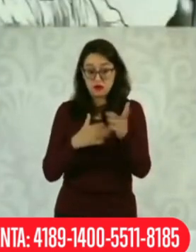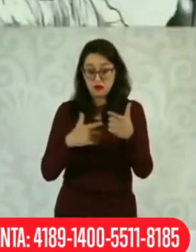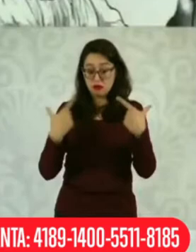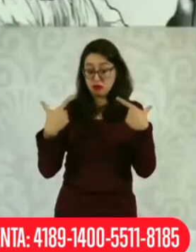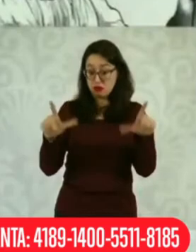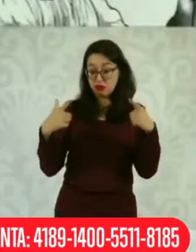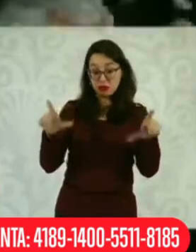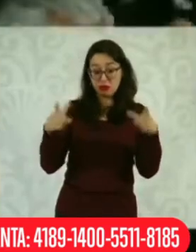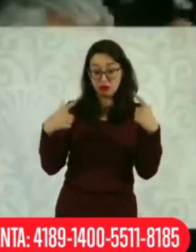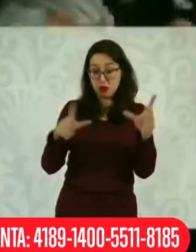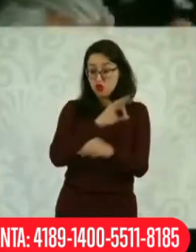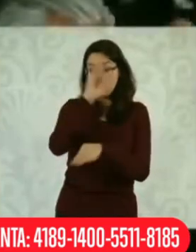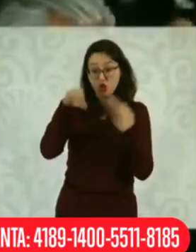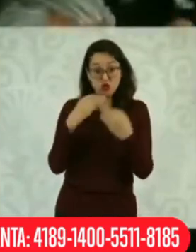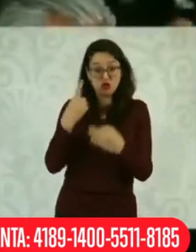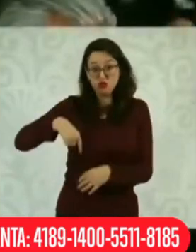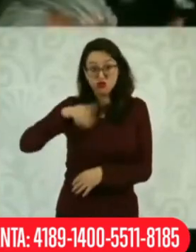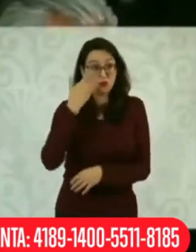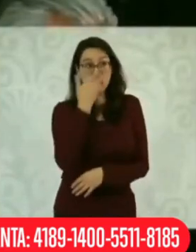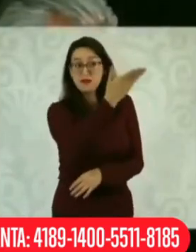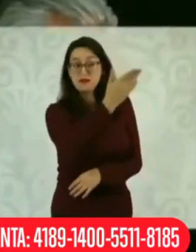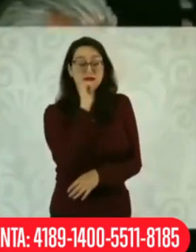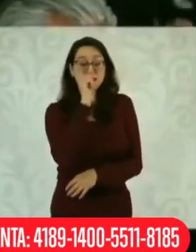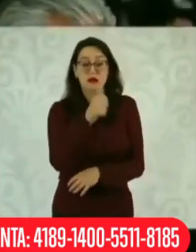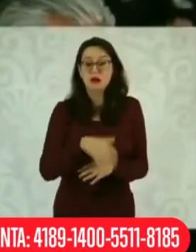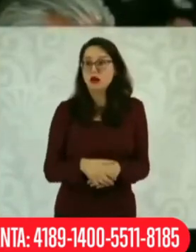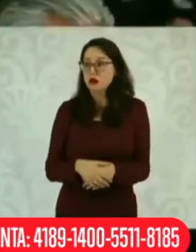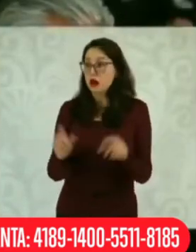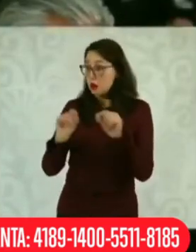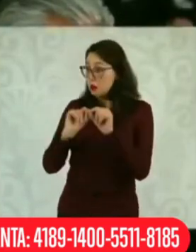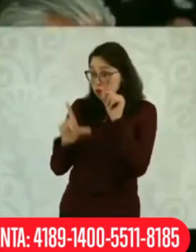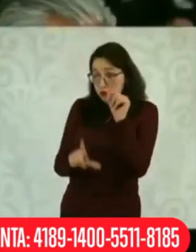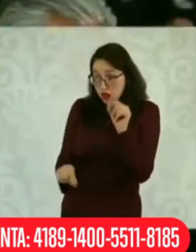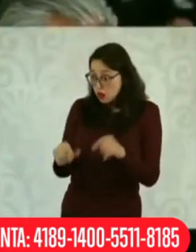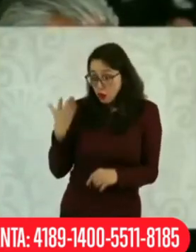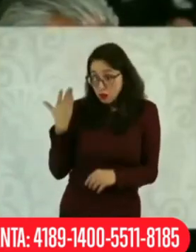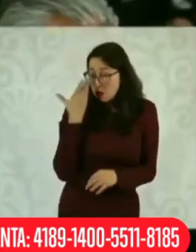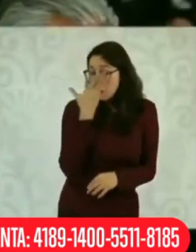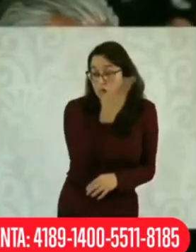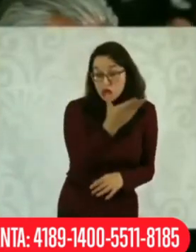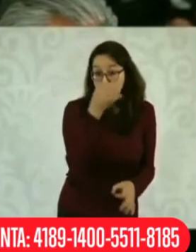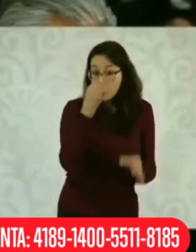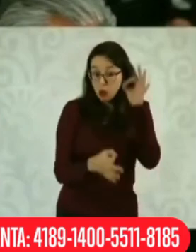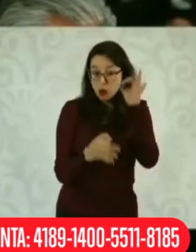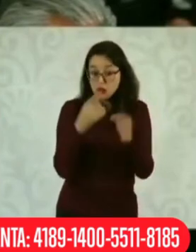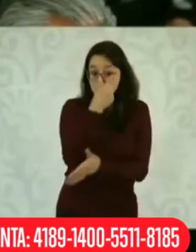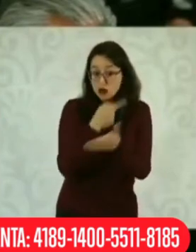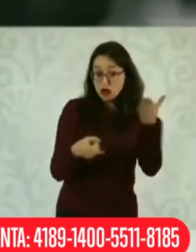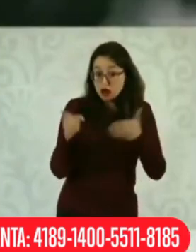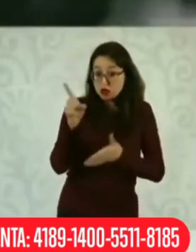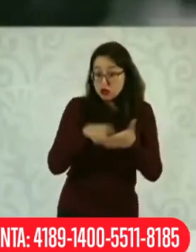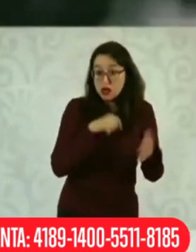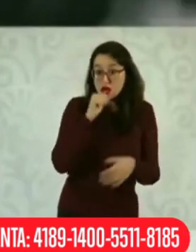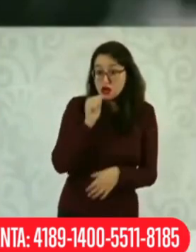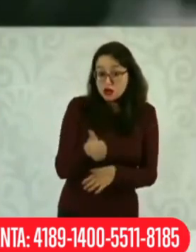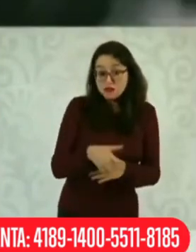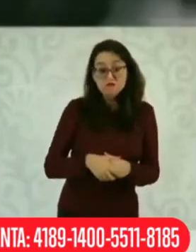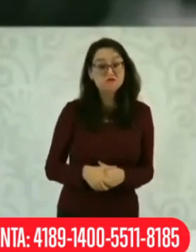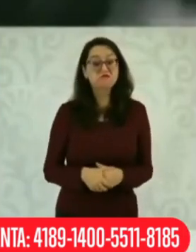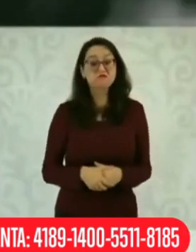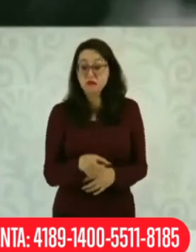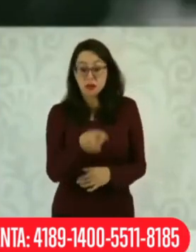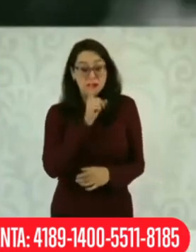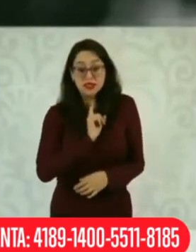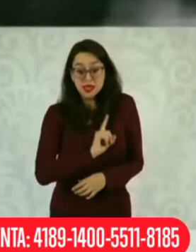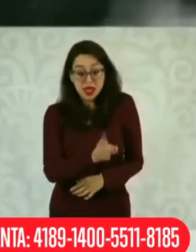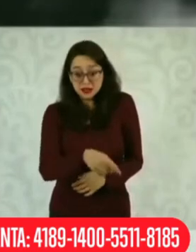no pidió a Estados Unidos que en México se llevara a cabo esa investigación. Esa afirmación